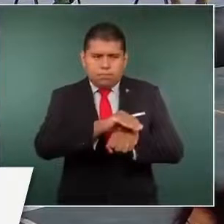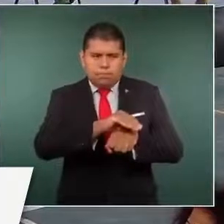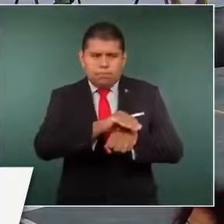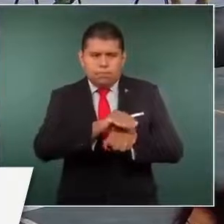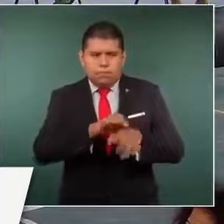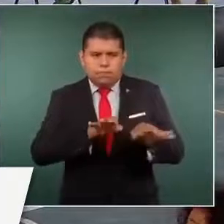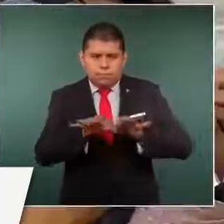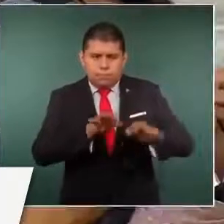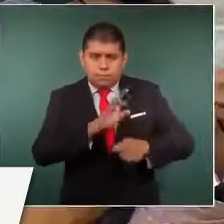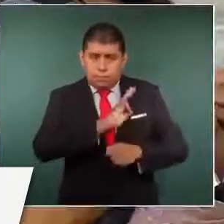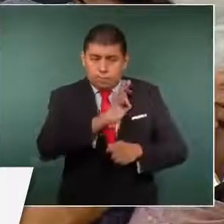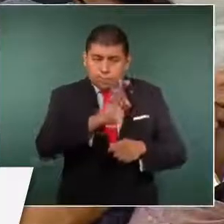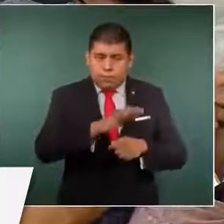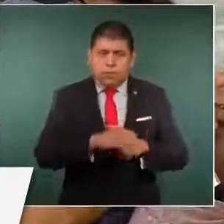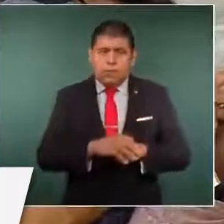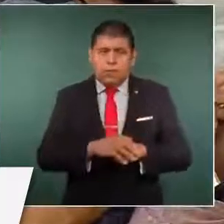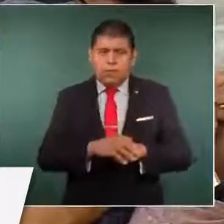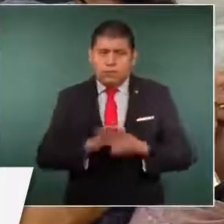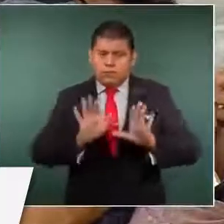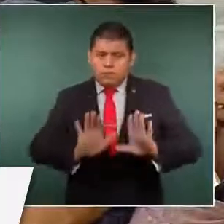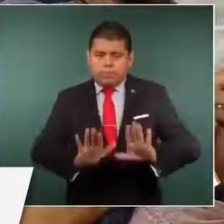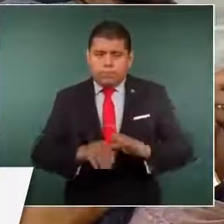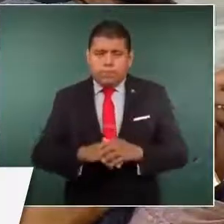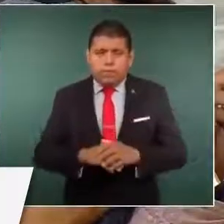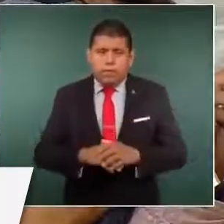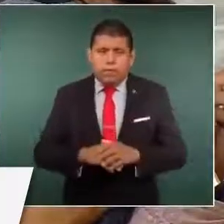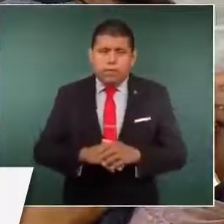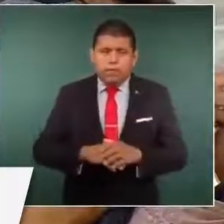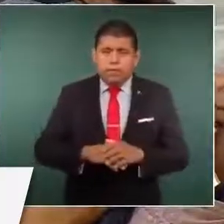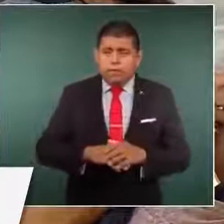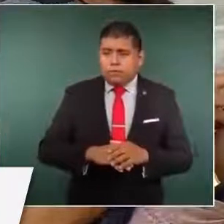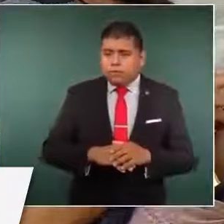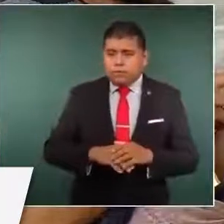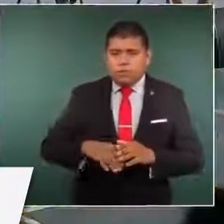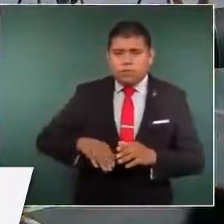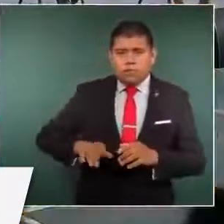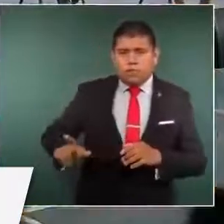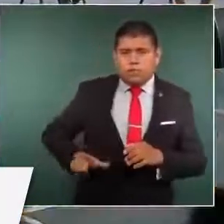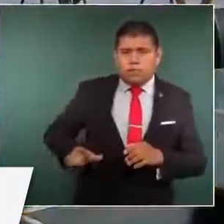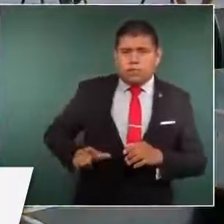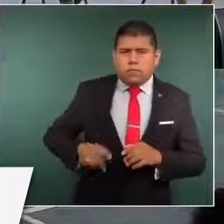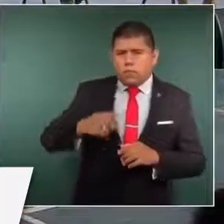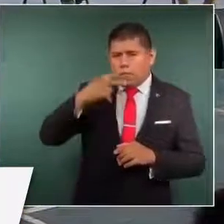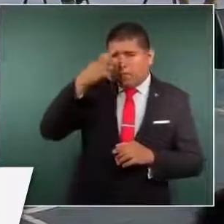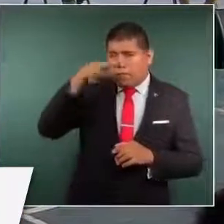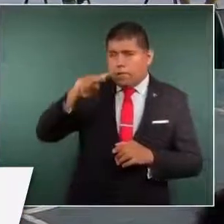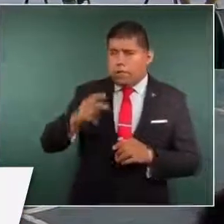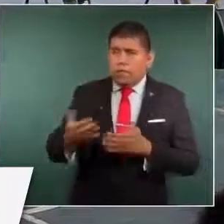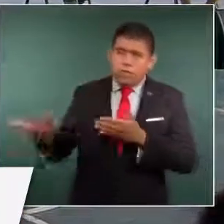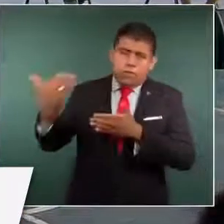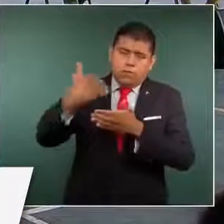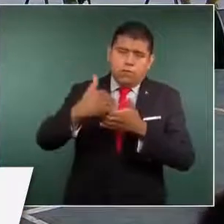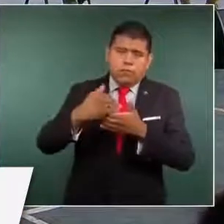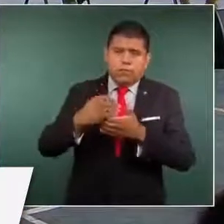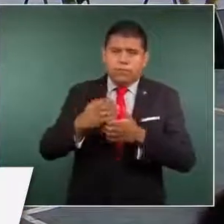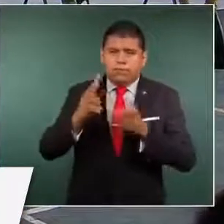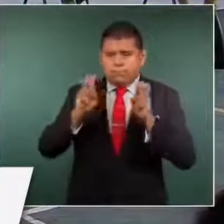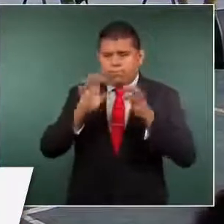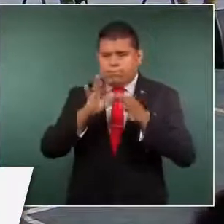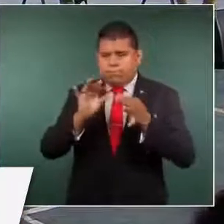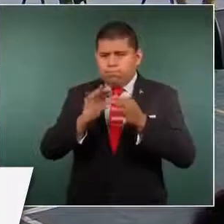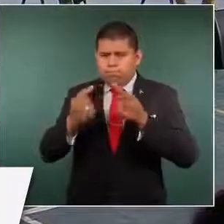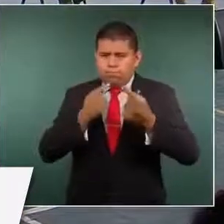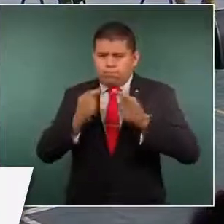detenido. El gobernador acaba de estar en México, hablamos de este tema y ya